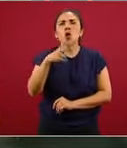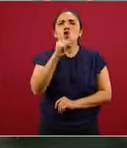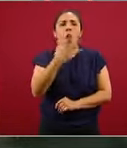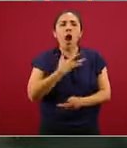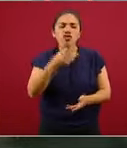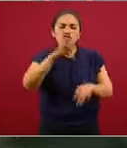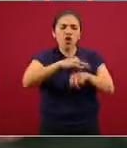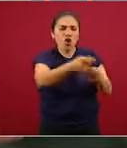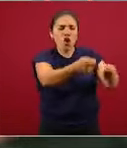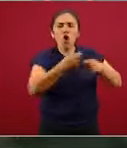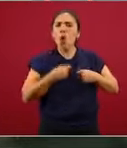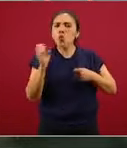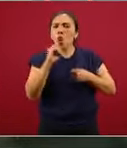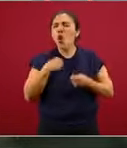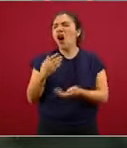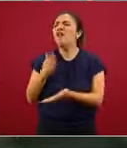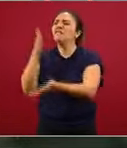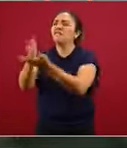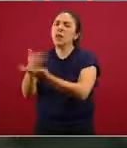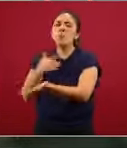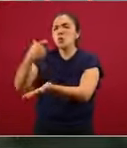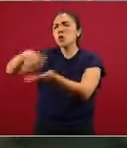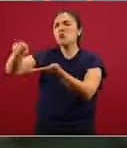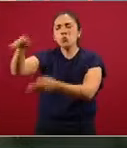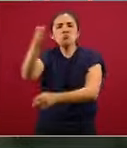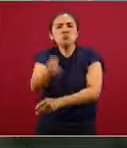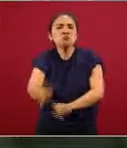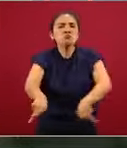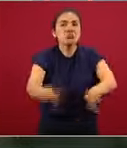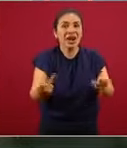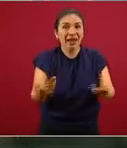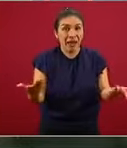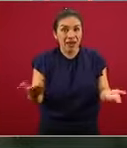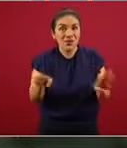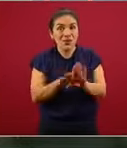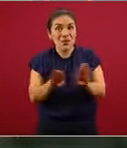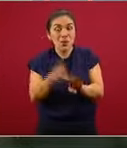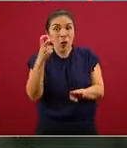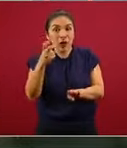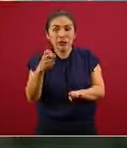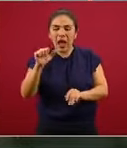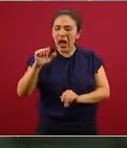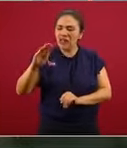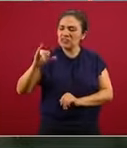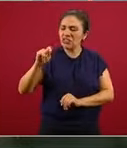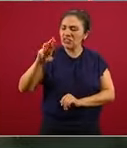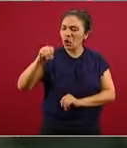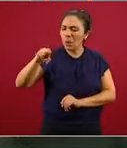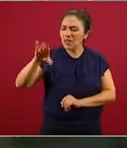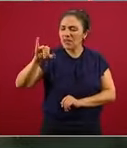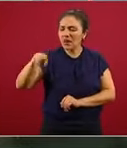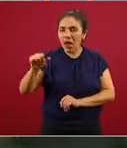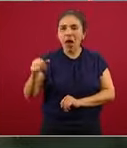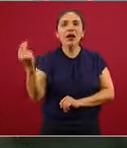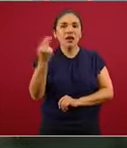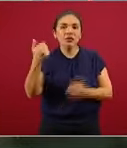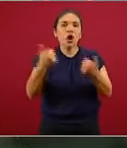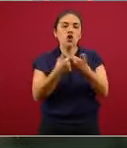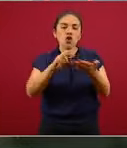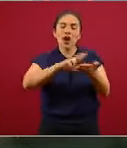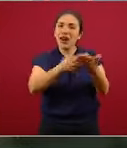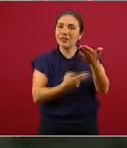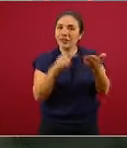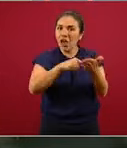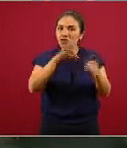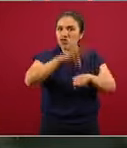lo pueden vender, y que hoy en día todos estos medicamentos, ¿no? Acitromicina, sabemos que no te la venden si